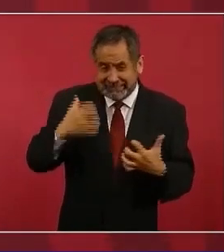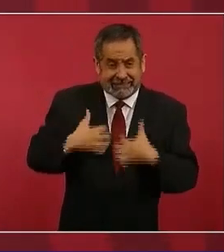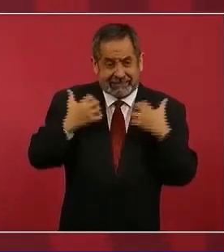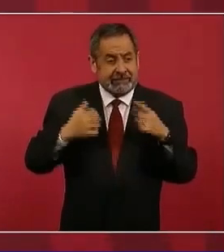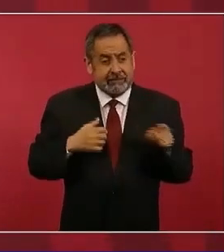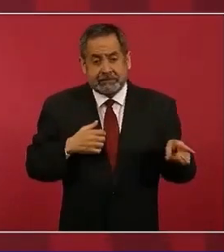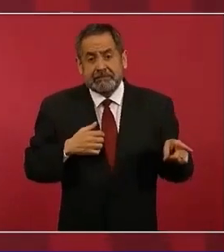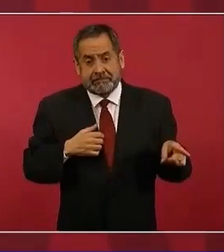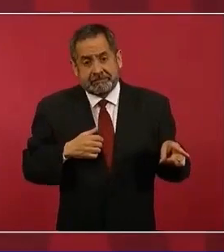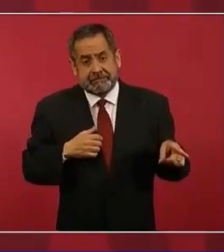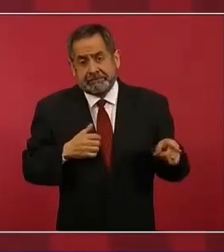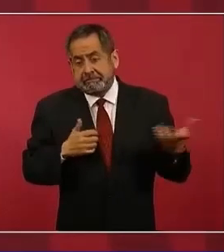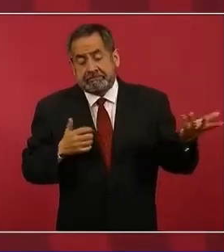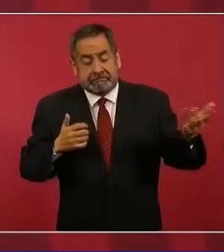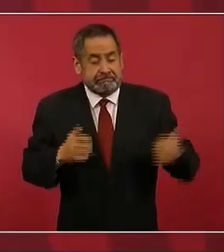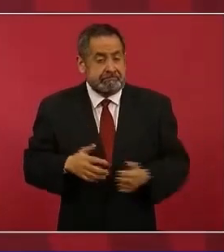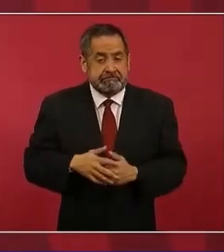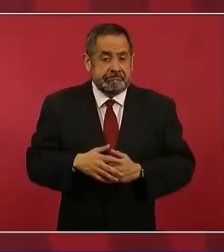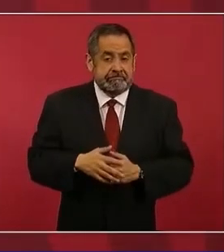porque